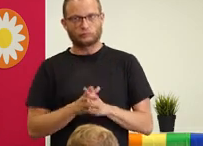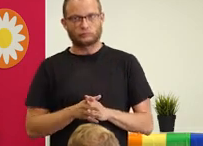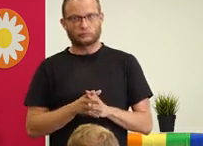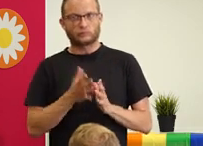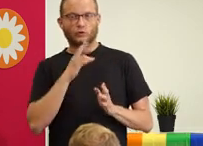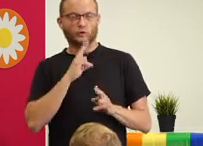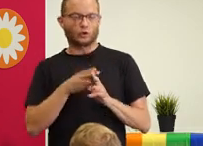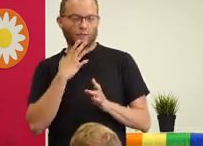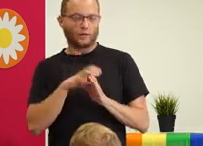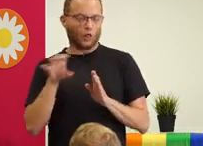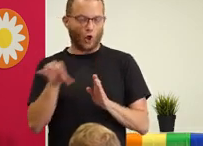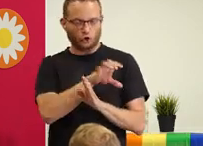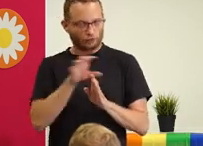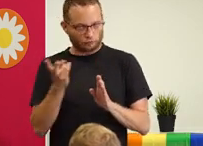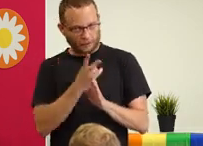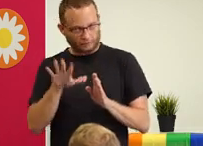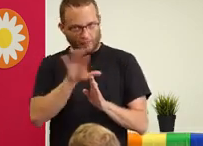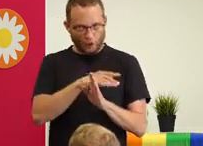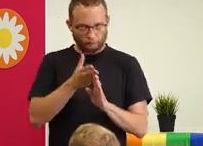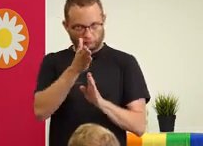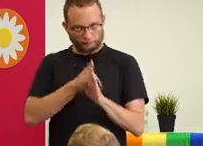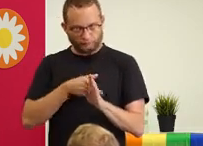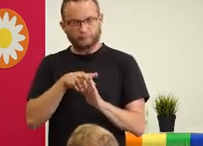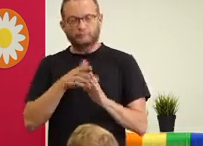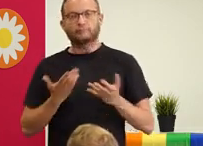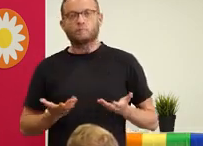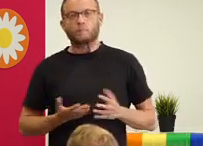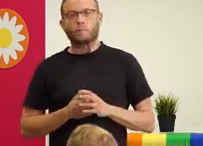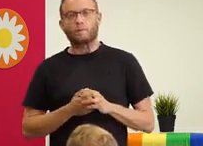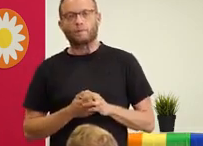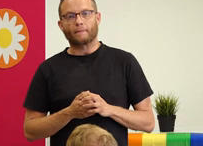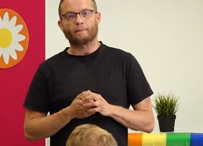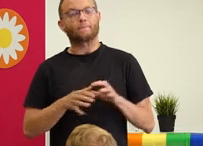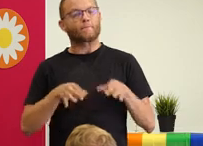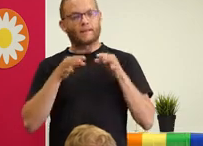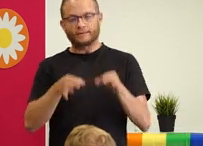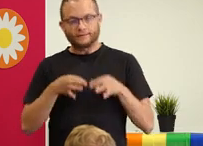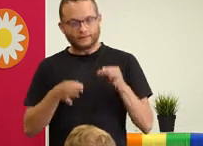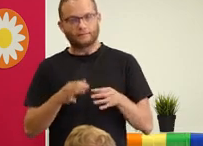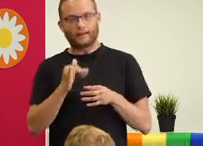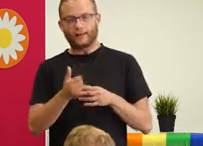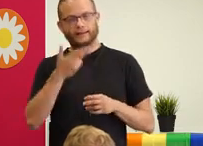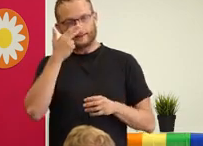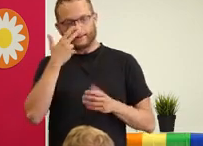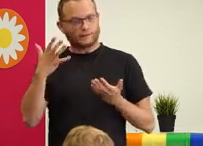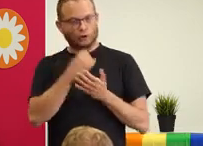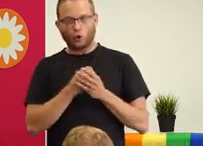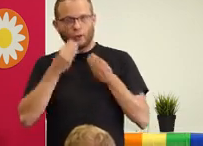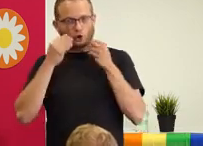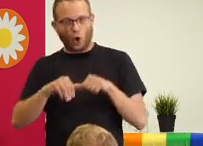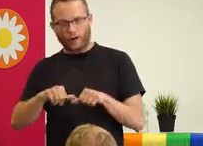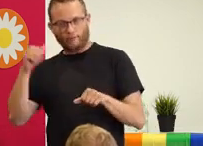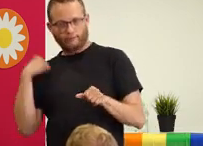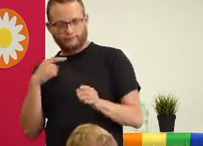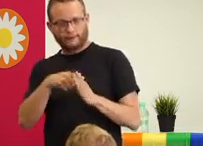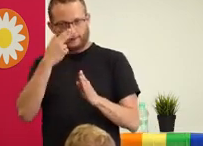no sé cómo decirlos, entre los dos espacios, ¿no? Pues entonces siempre ha habido intereses en toda la historia, ¿no?